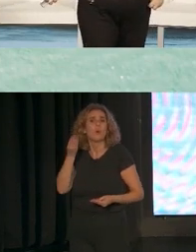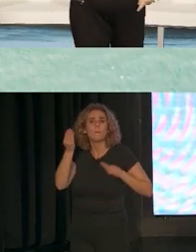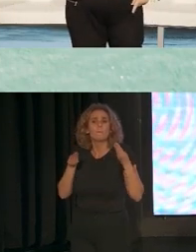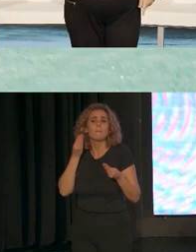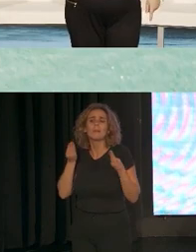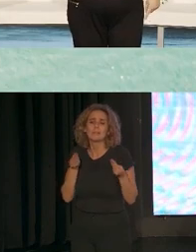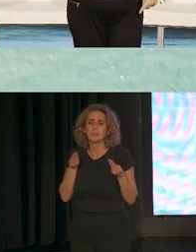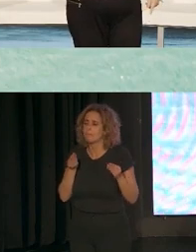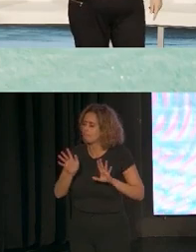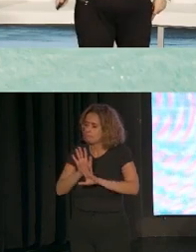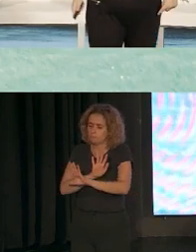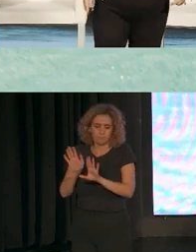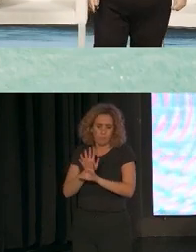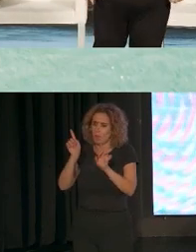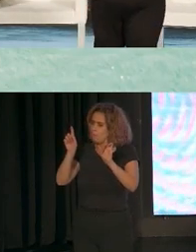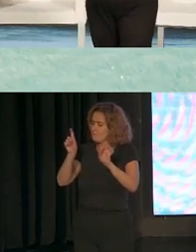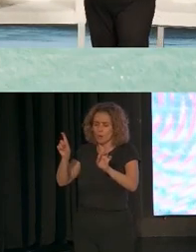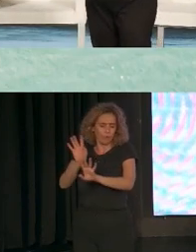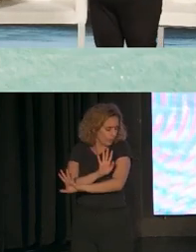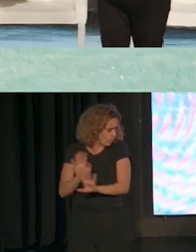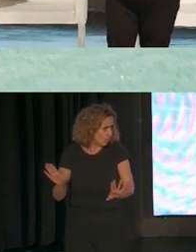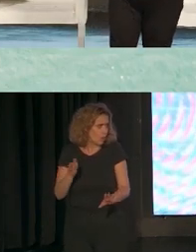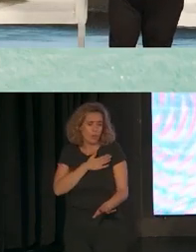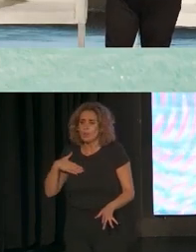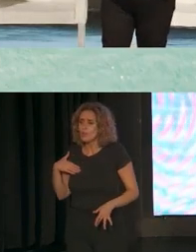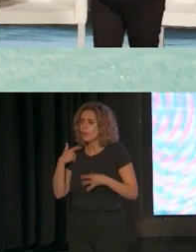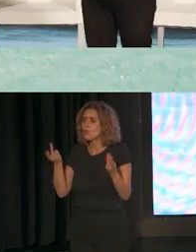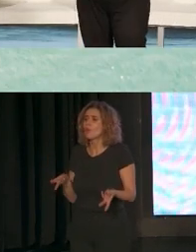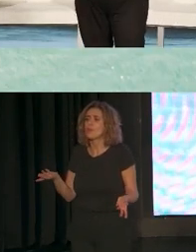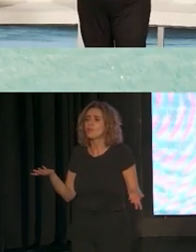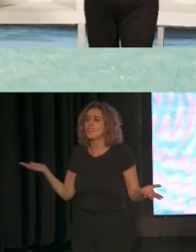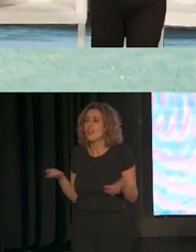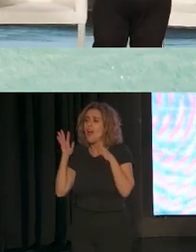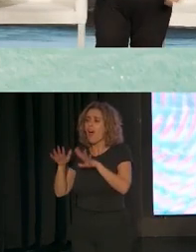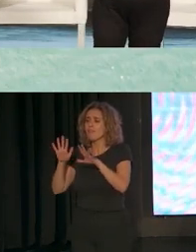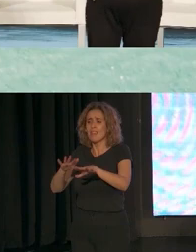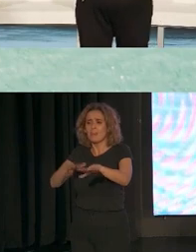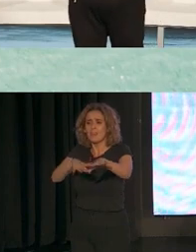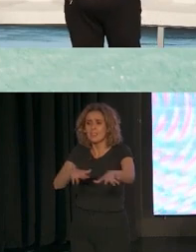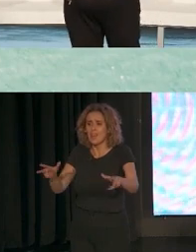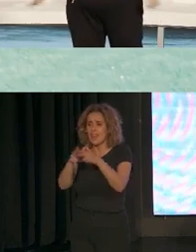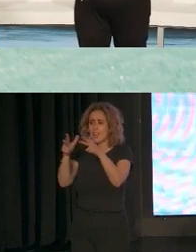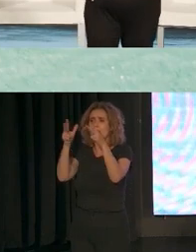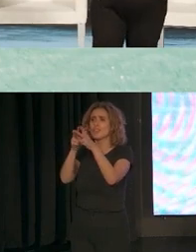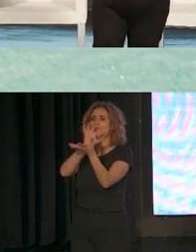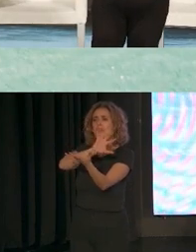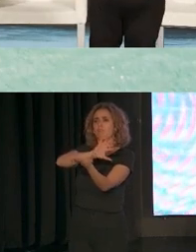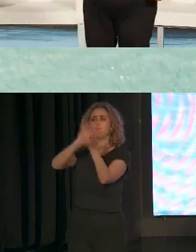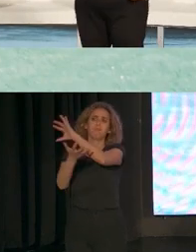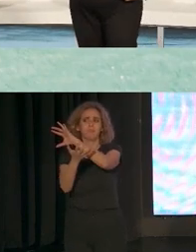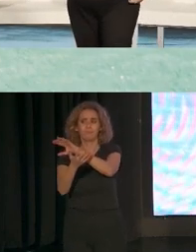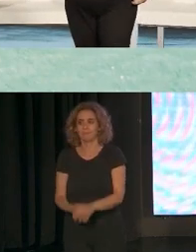momento no Yo ya no quiero ser profesora yo lo que quiero es ser activista y quiero transformar la sociedad de arriba